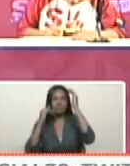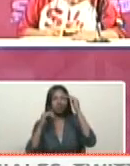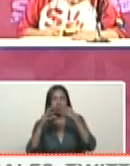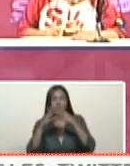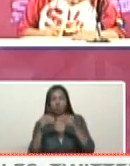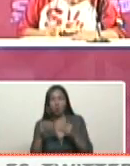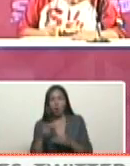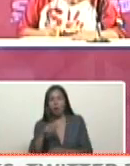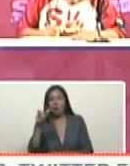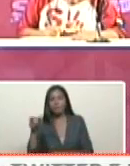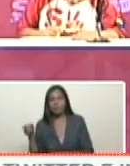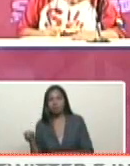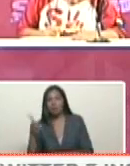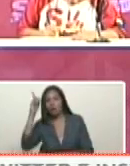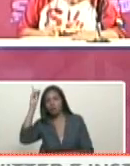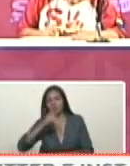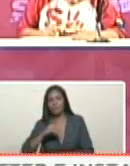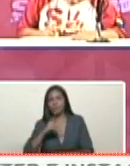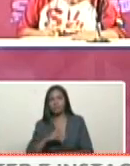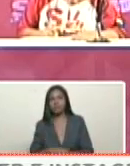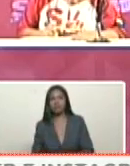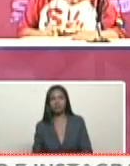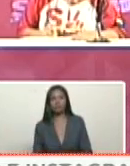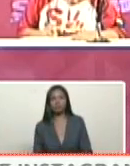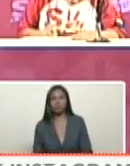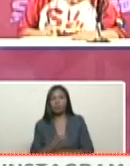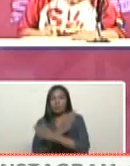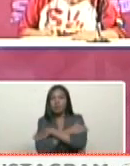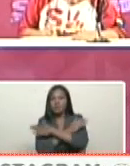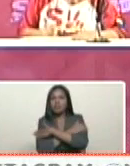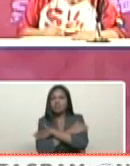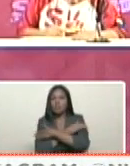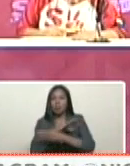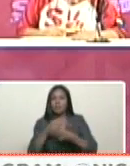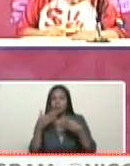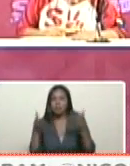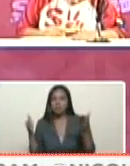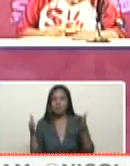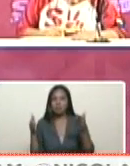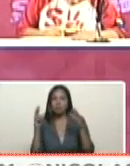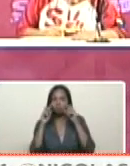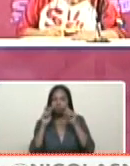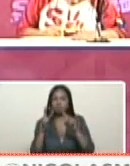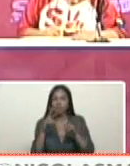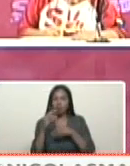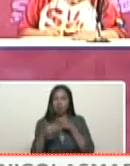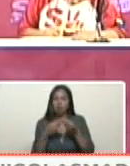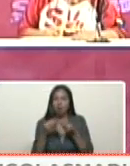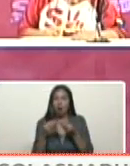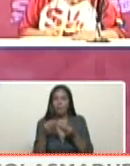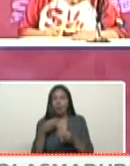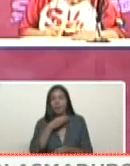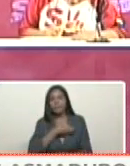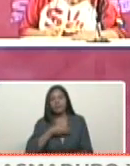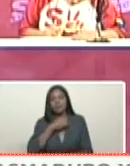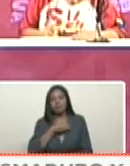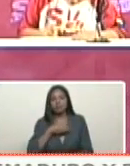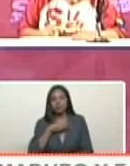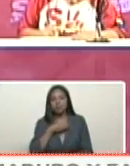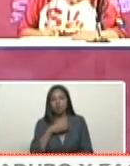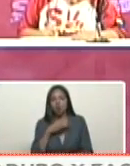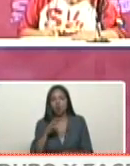y hermanas con alguna discapacidad. Los felicito porque me ha permitido abrir los ojos sobre la gran misión José Gregorio